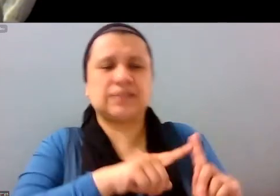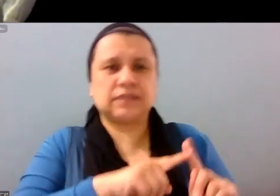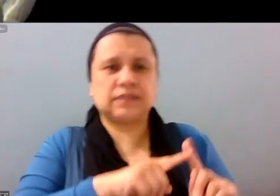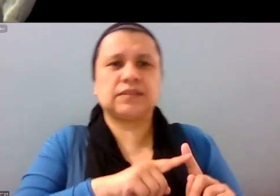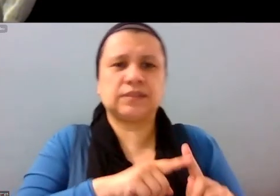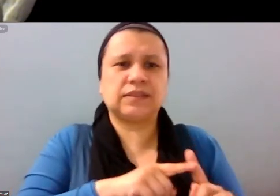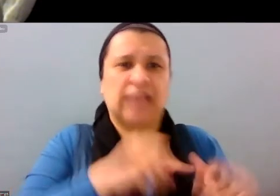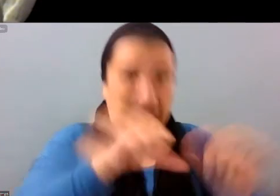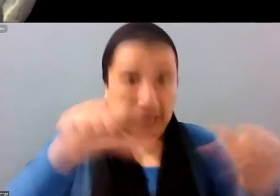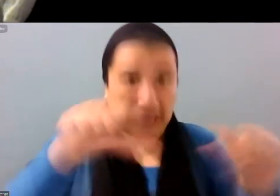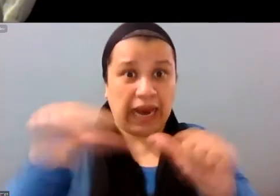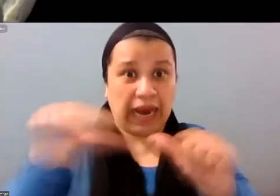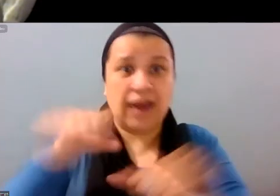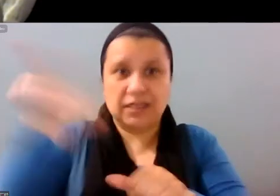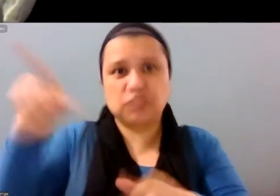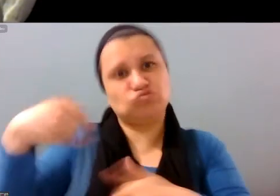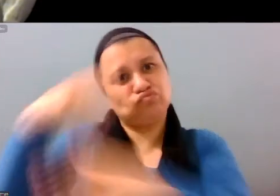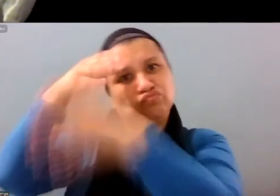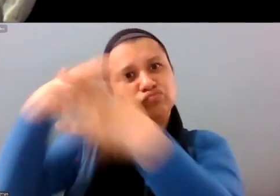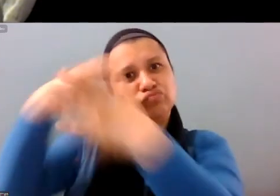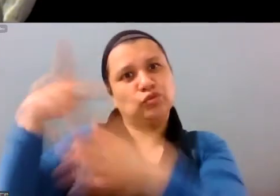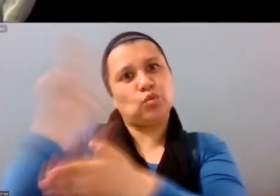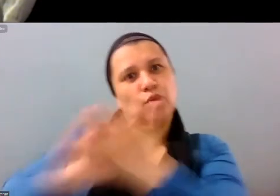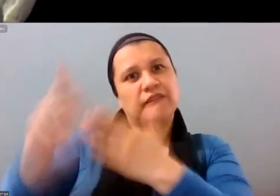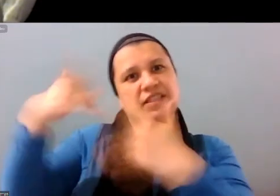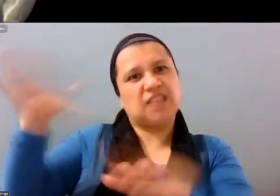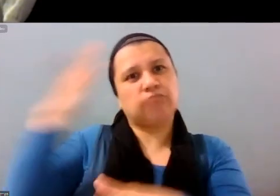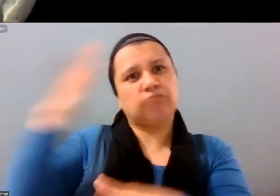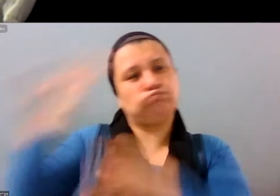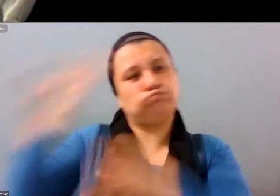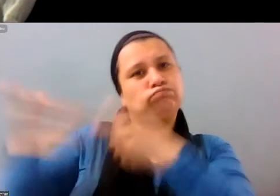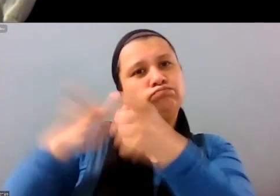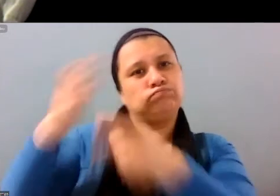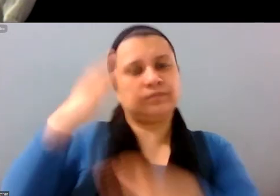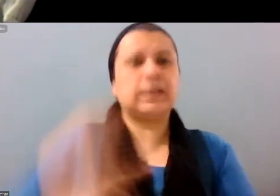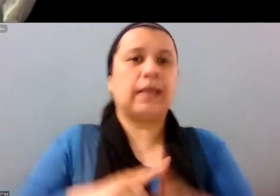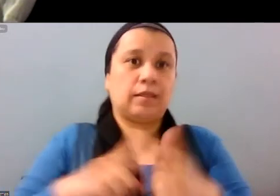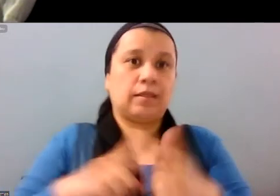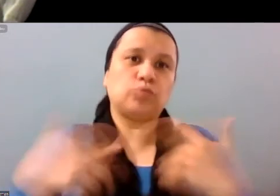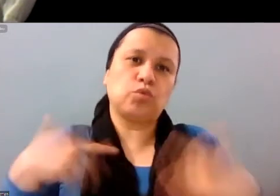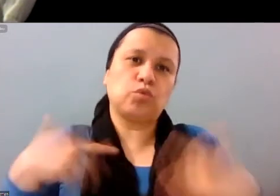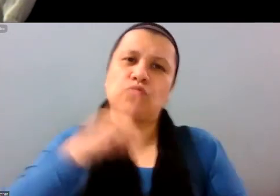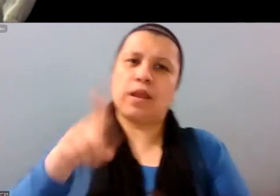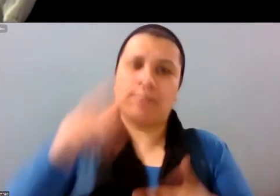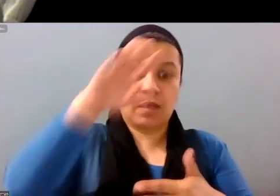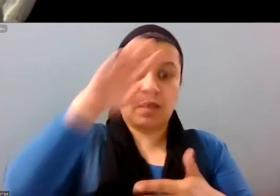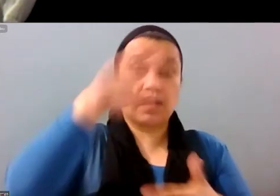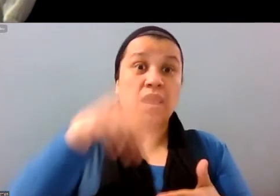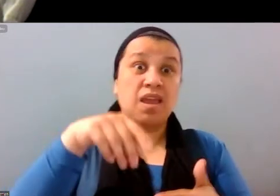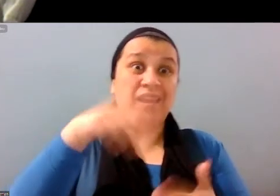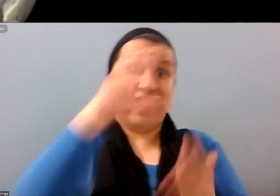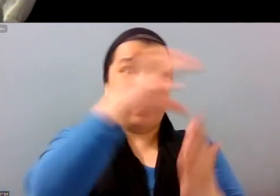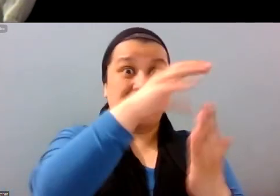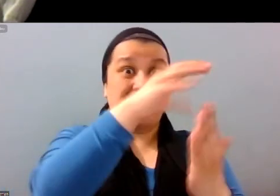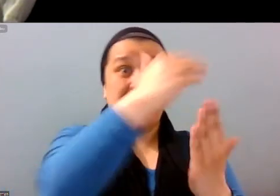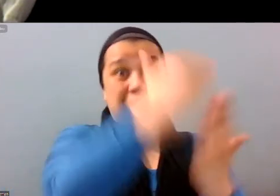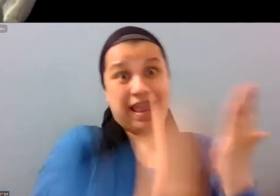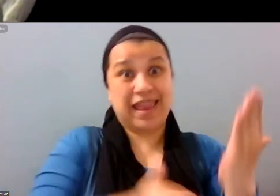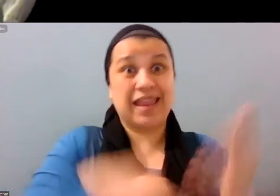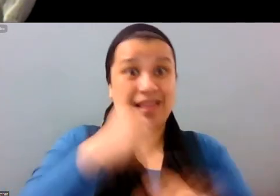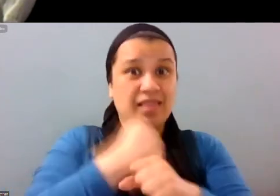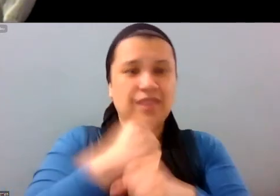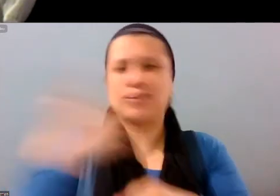la UNED maneja de manera amplia entonces bueno yo creo que realmente la agenda de trabajo y doña Linda sabe yo siempre le pongo un